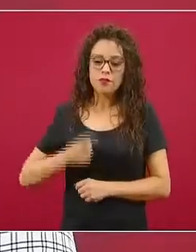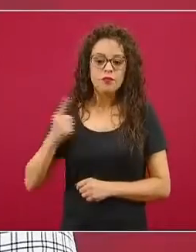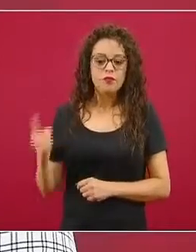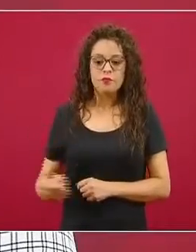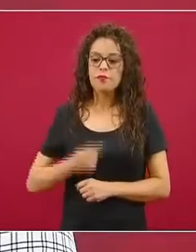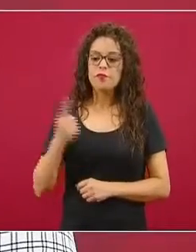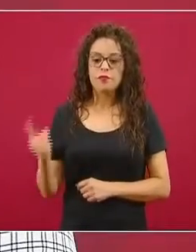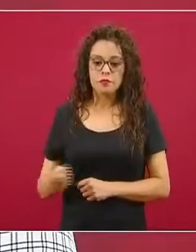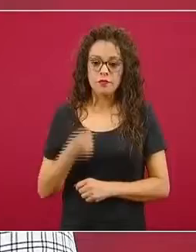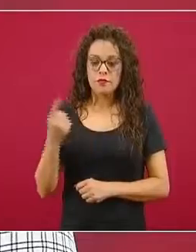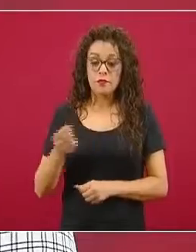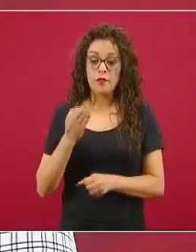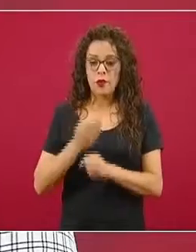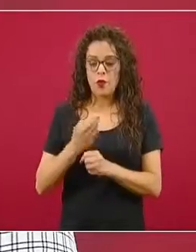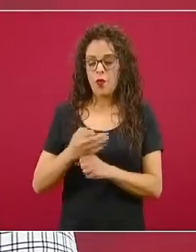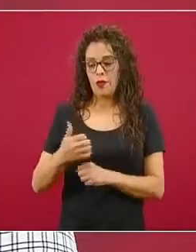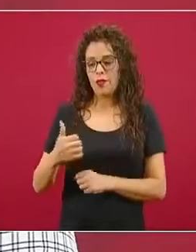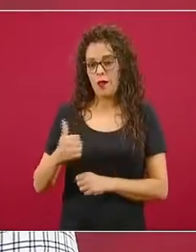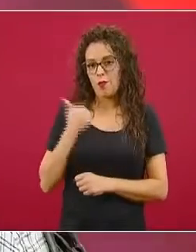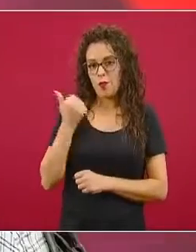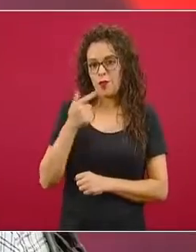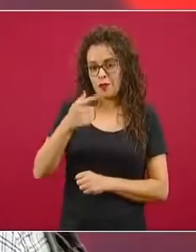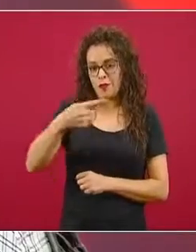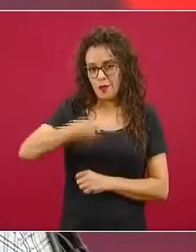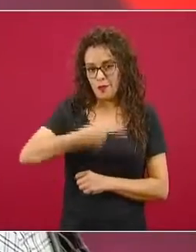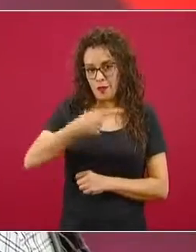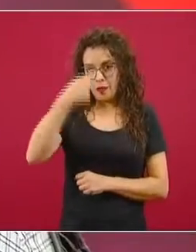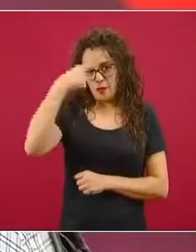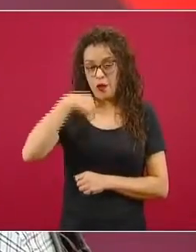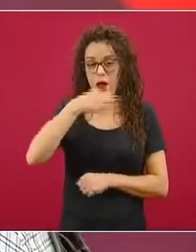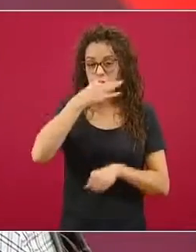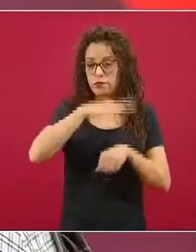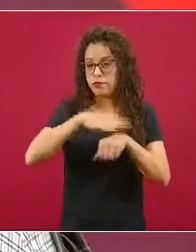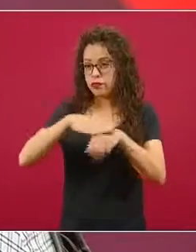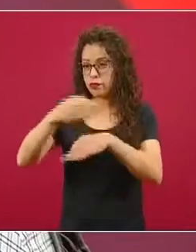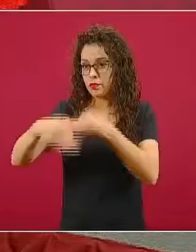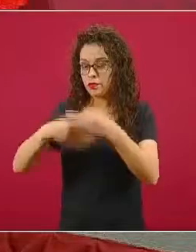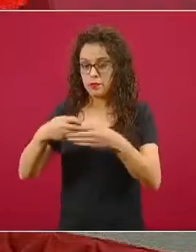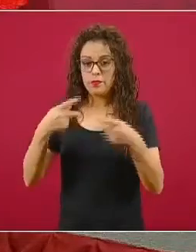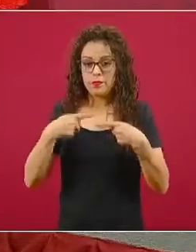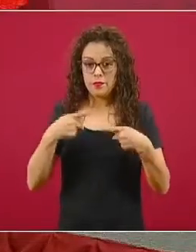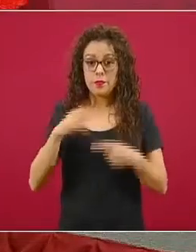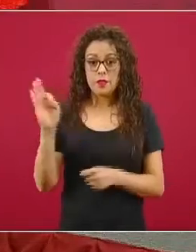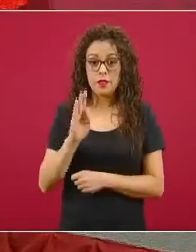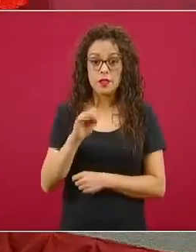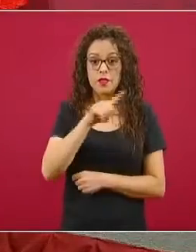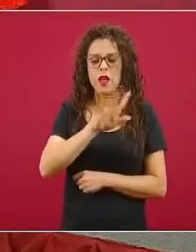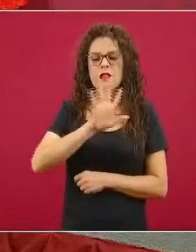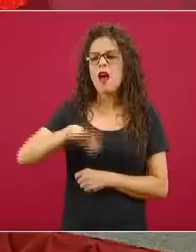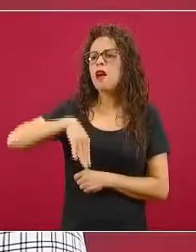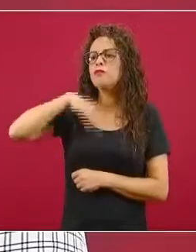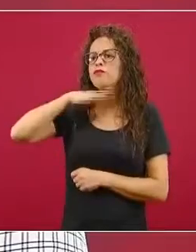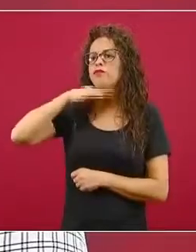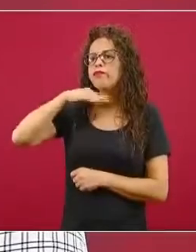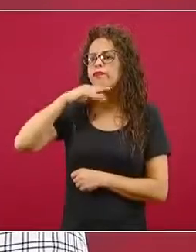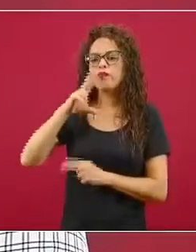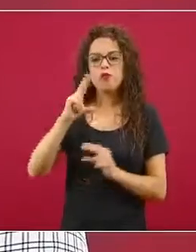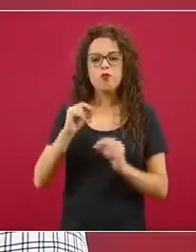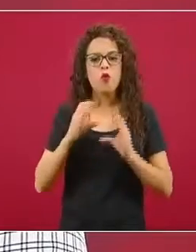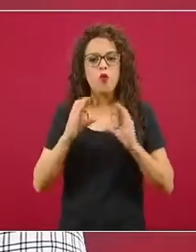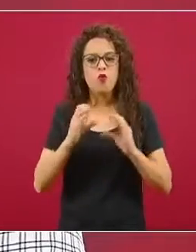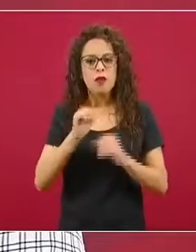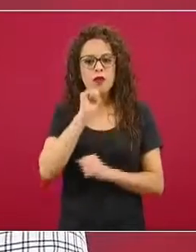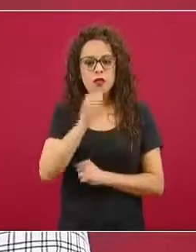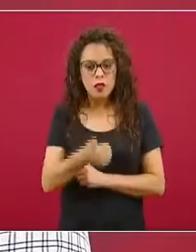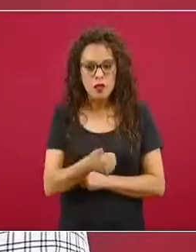Aprovechamos la pregunta para llamar a toda la población a si habíamos descuidado estas actividades o por algún motivo